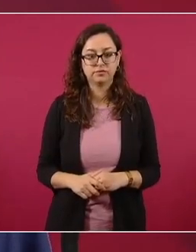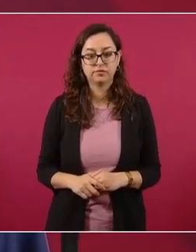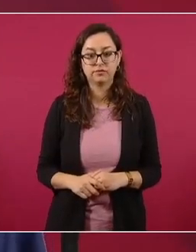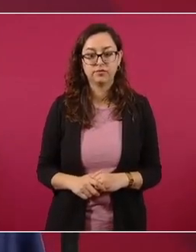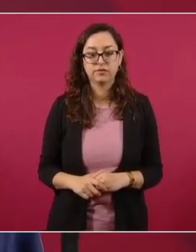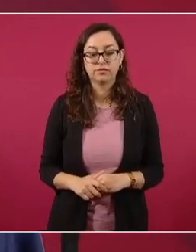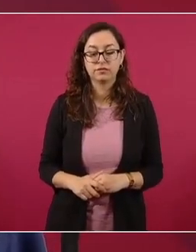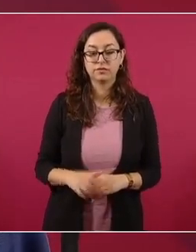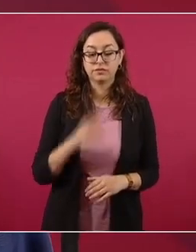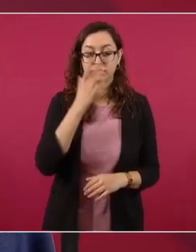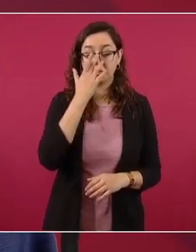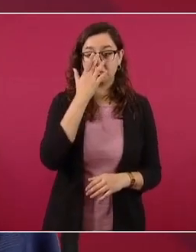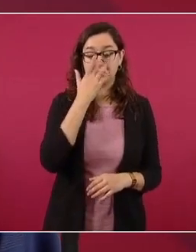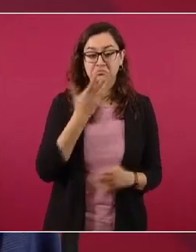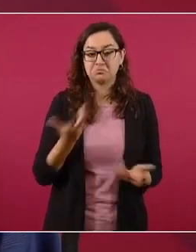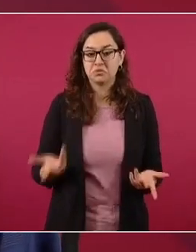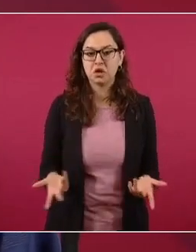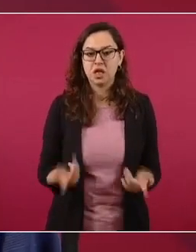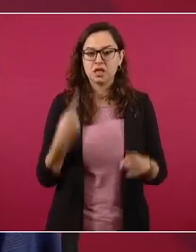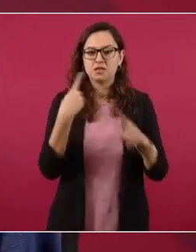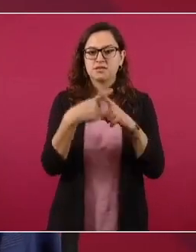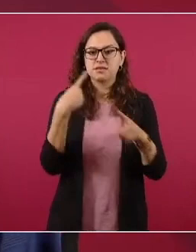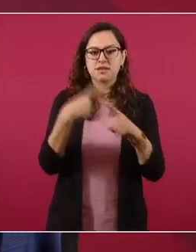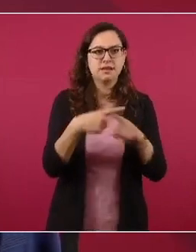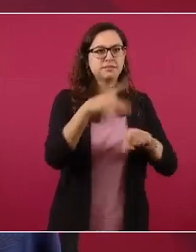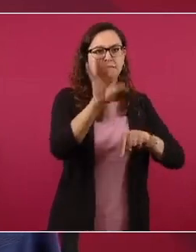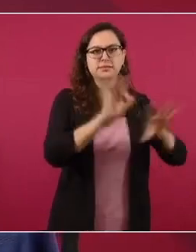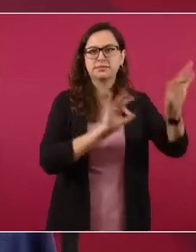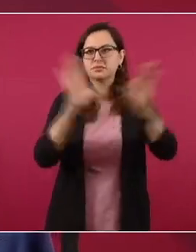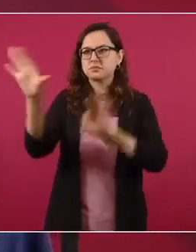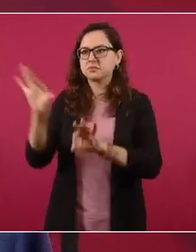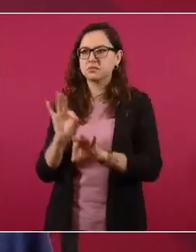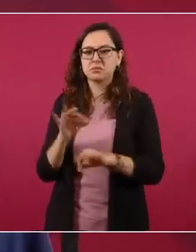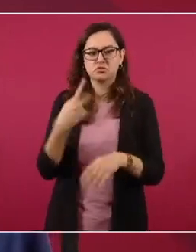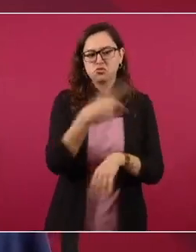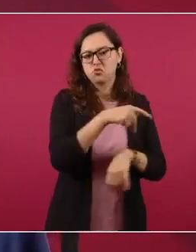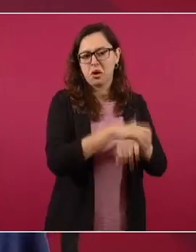gente sin principios, sin vocación democrática,